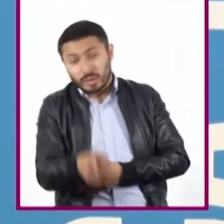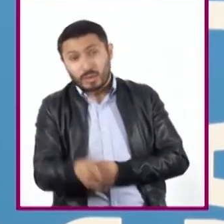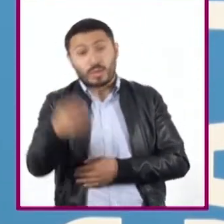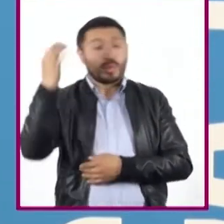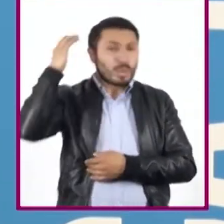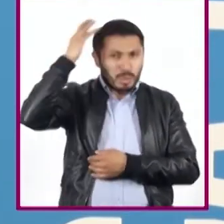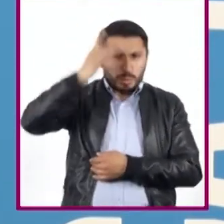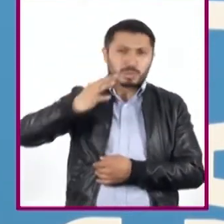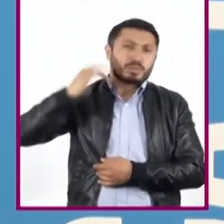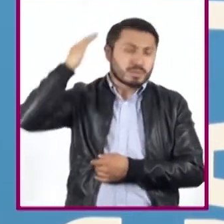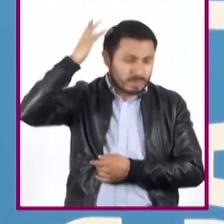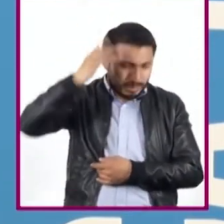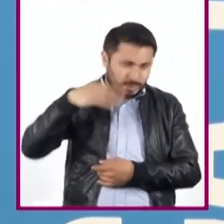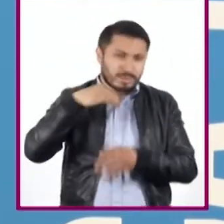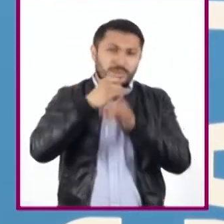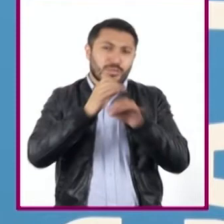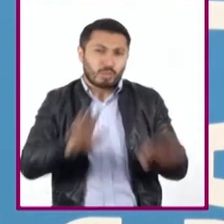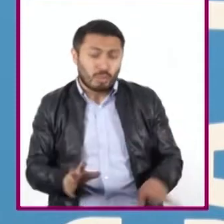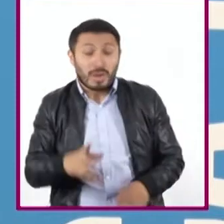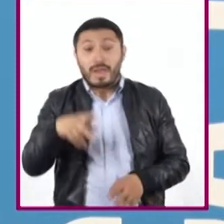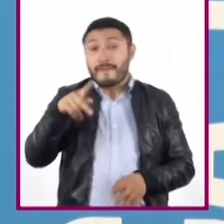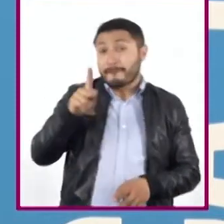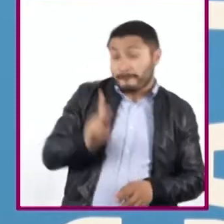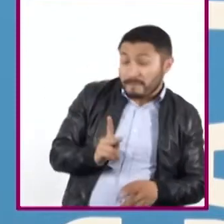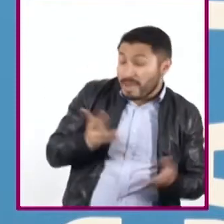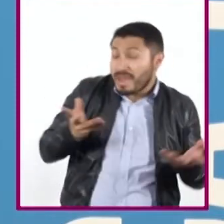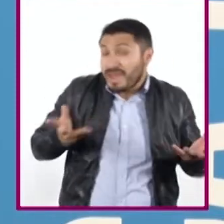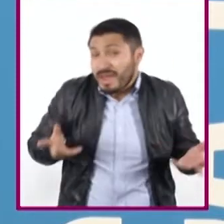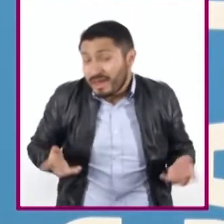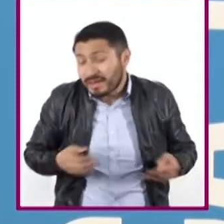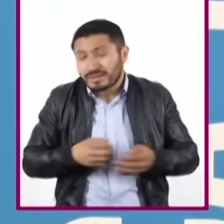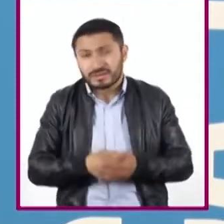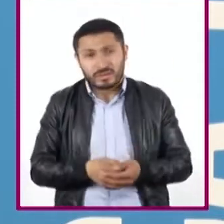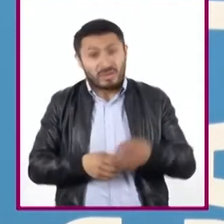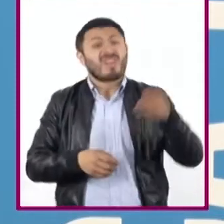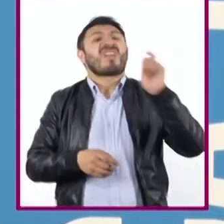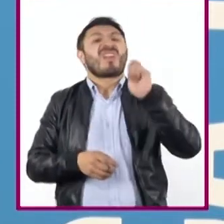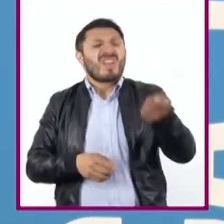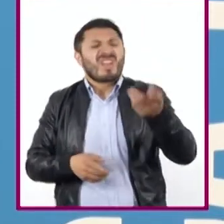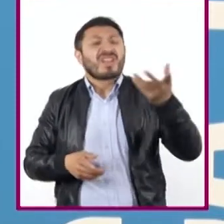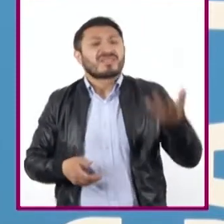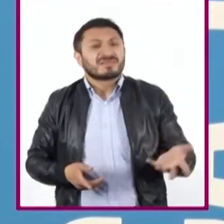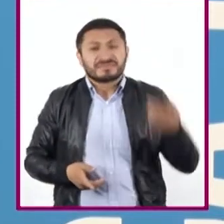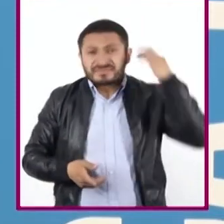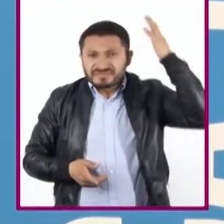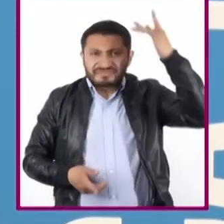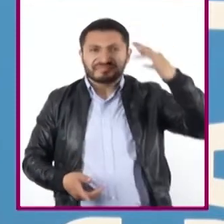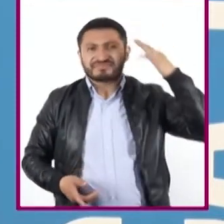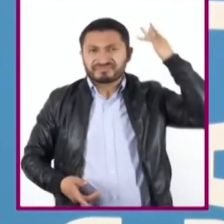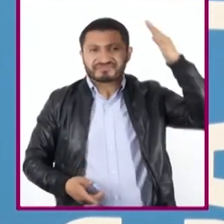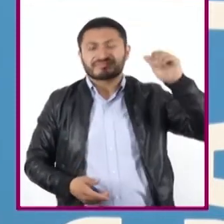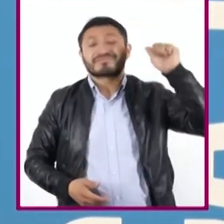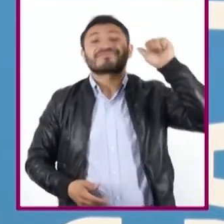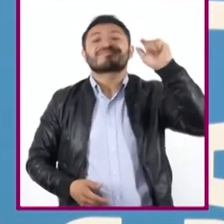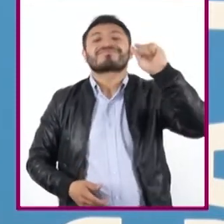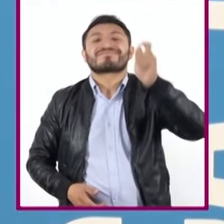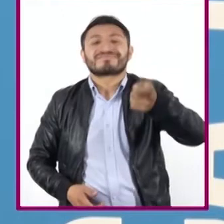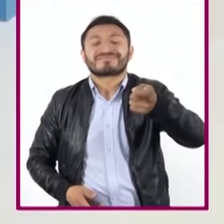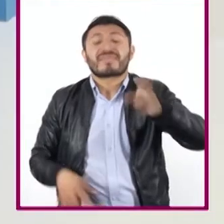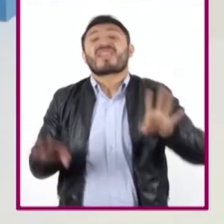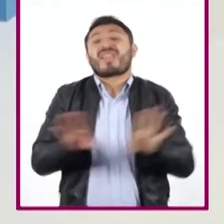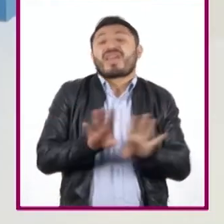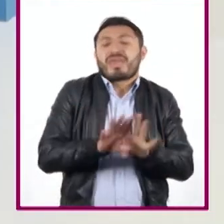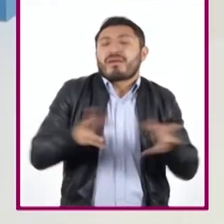analizar información, pero se han preguntado qué implica analizar o bien cómo se analiza la